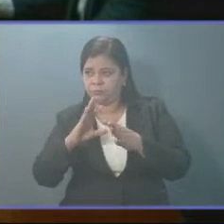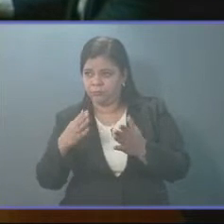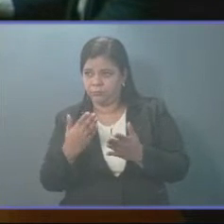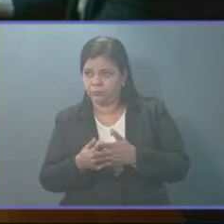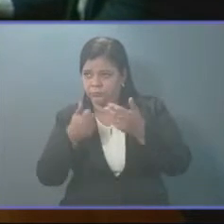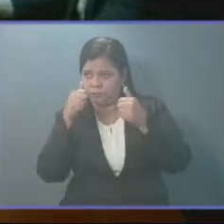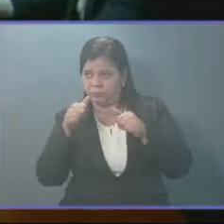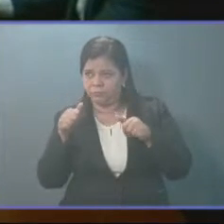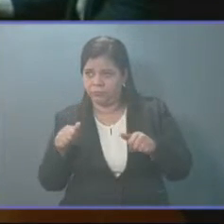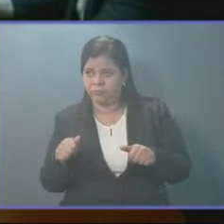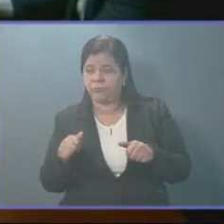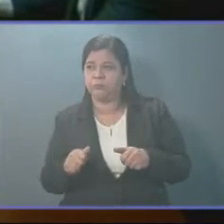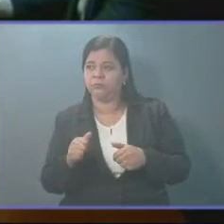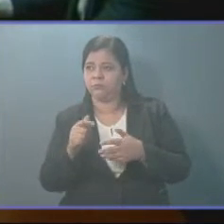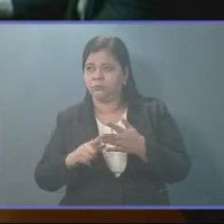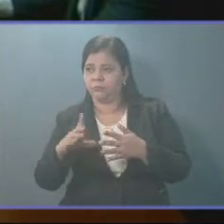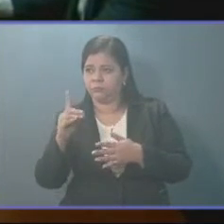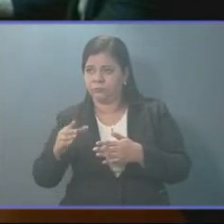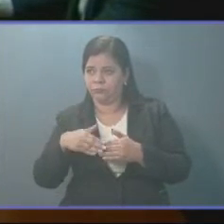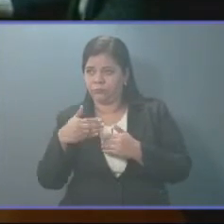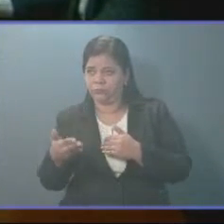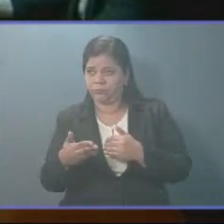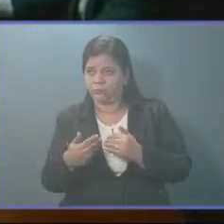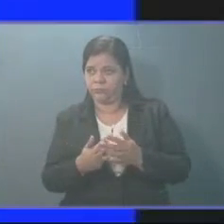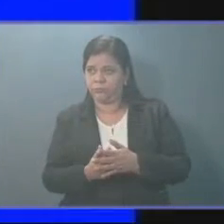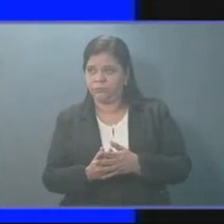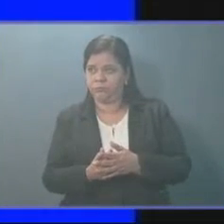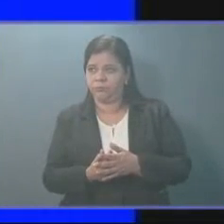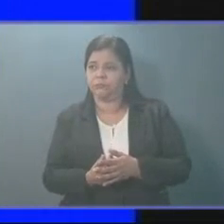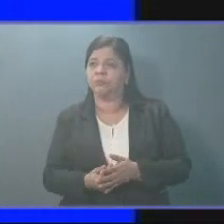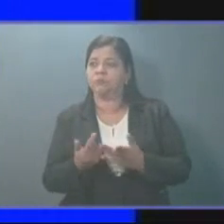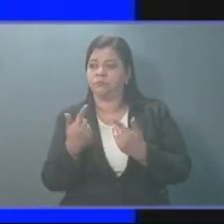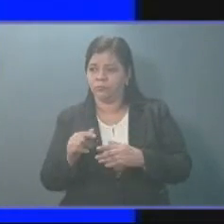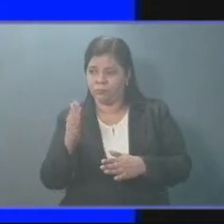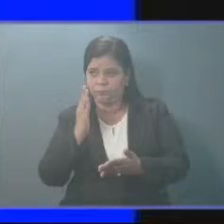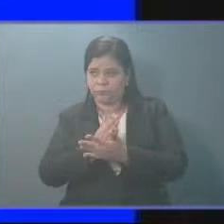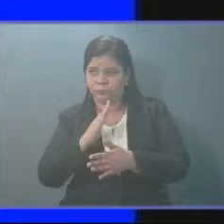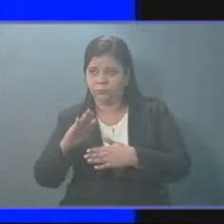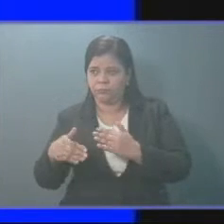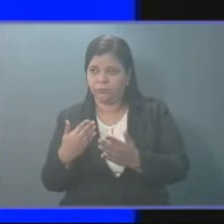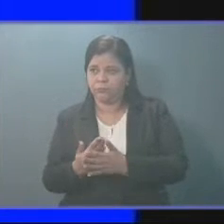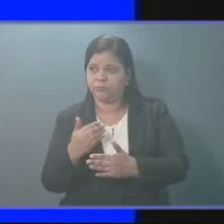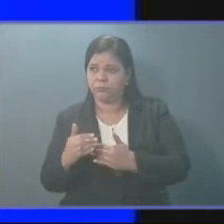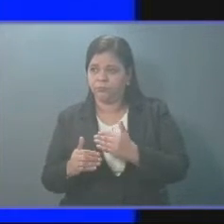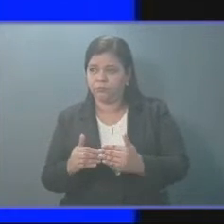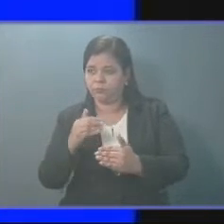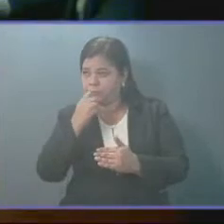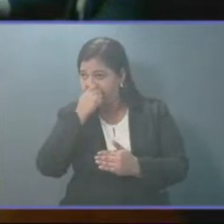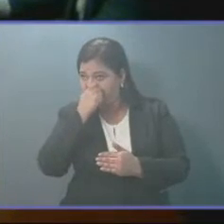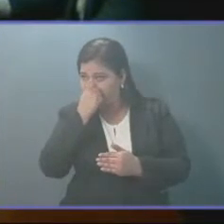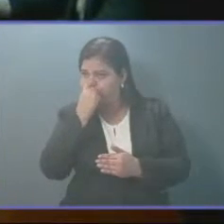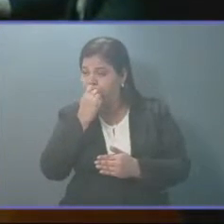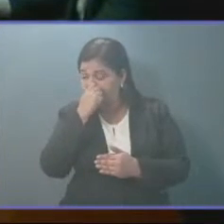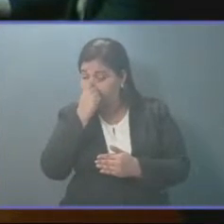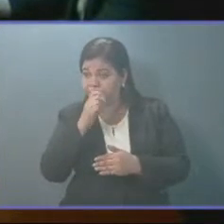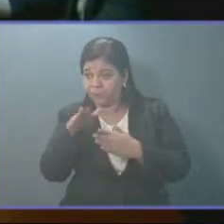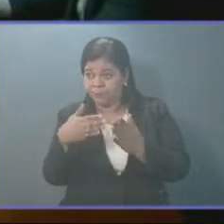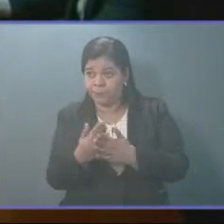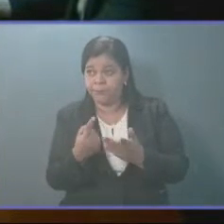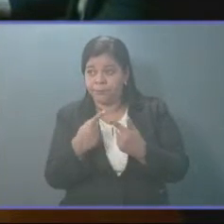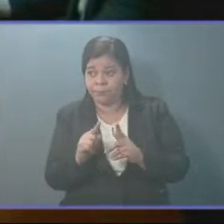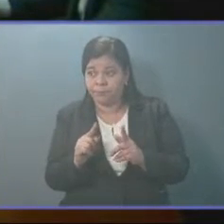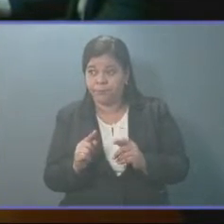audiencia dentro de los 3 días siguientes al de la notificación, con suspensión del procedimiento. Sin embargo, cuando